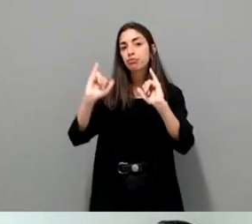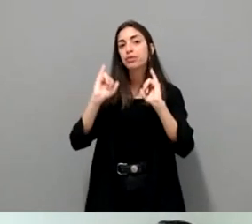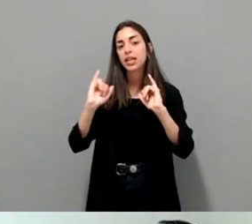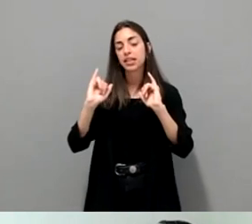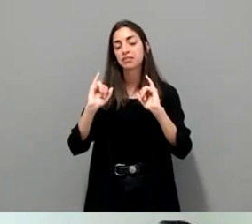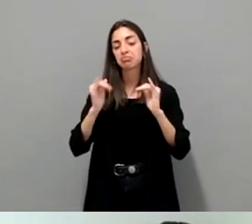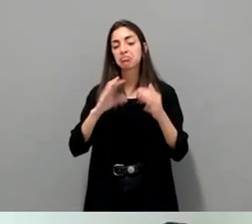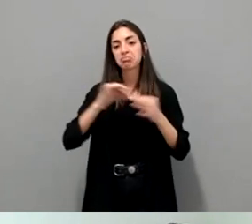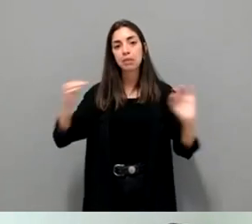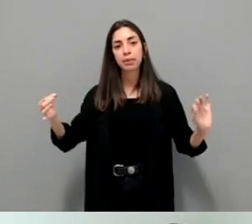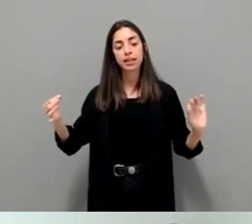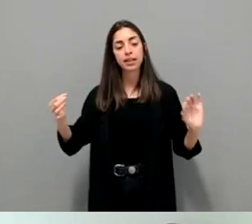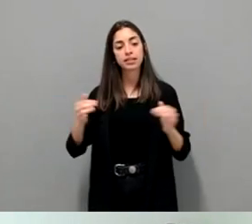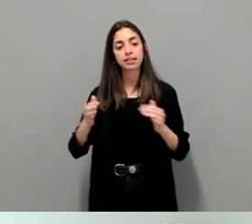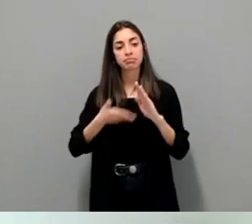a mí